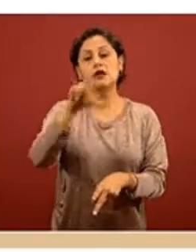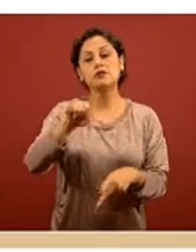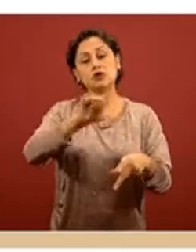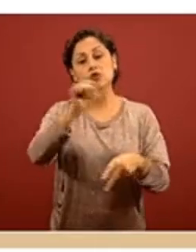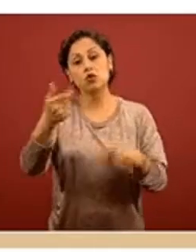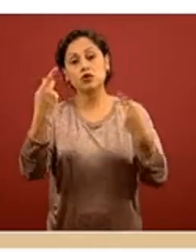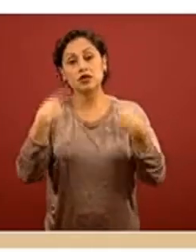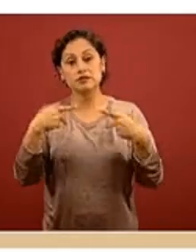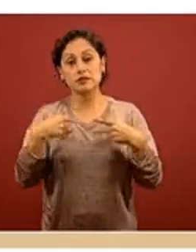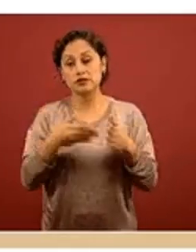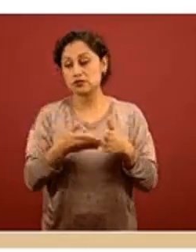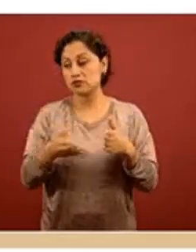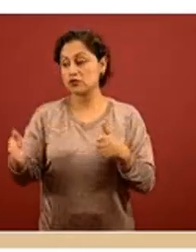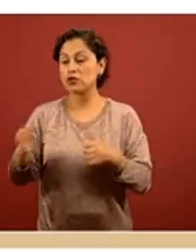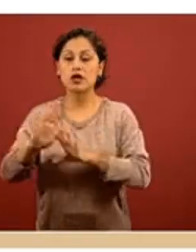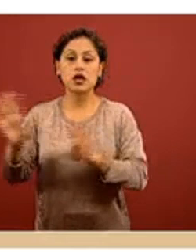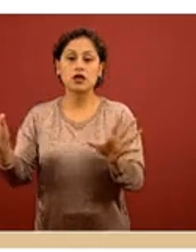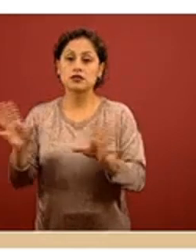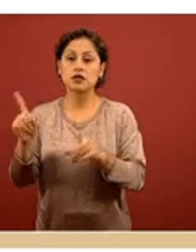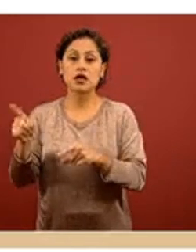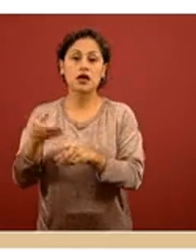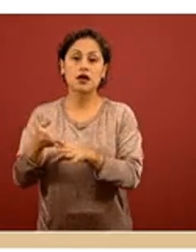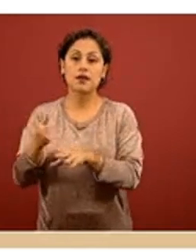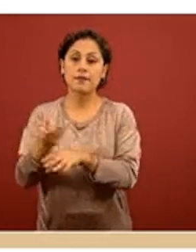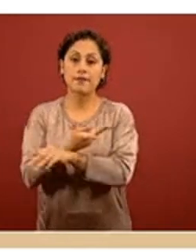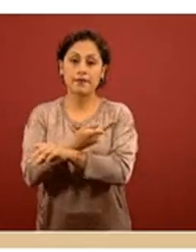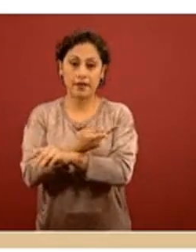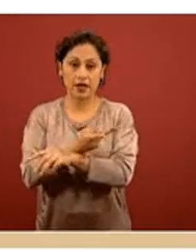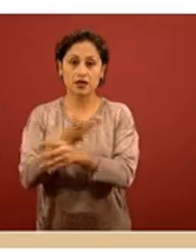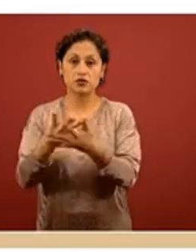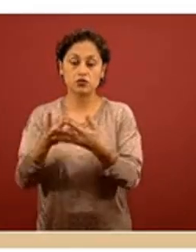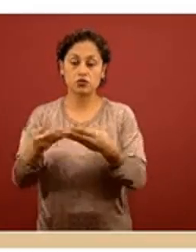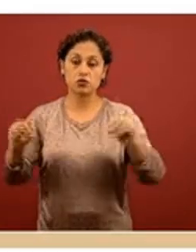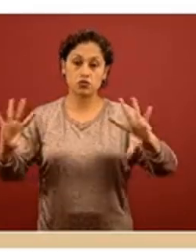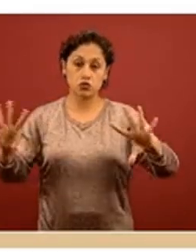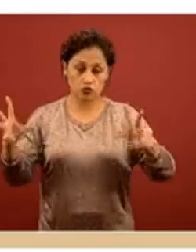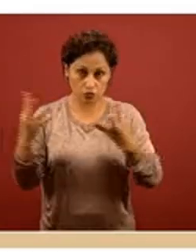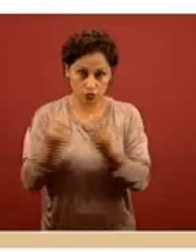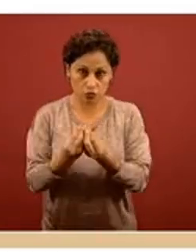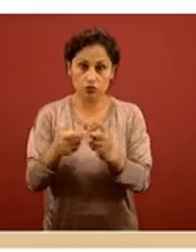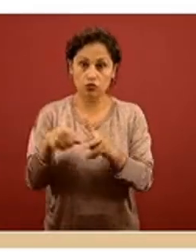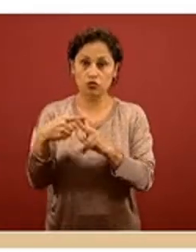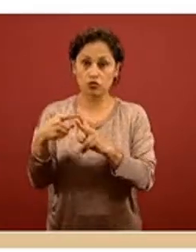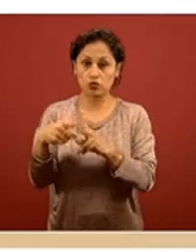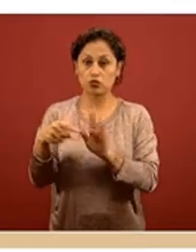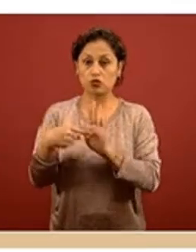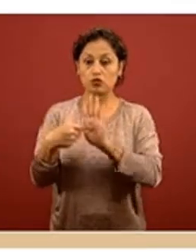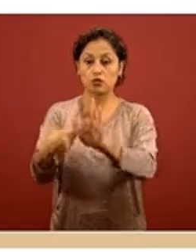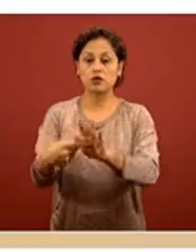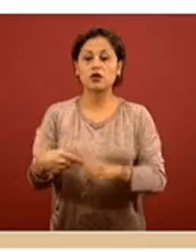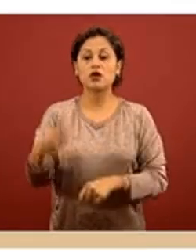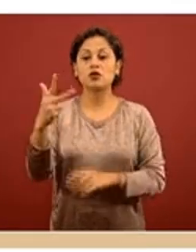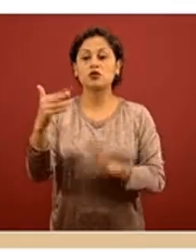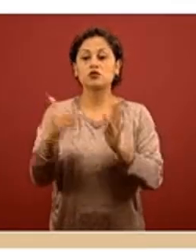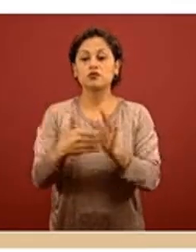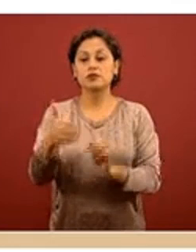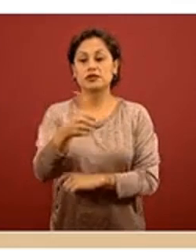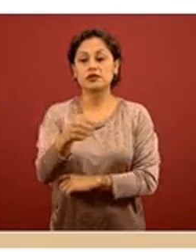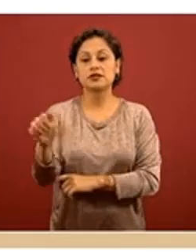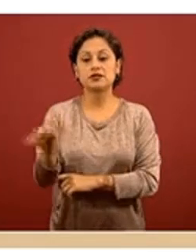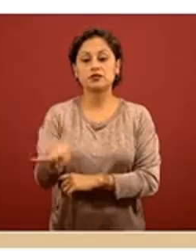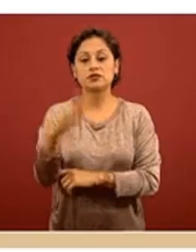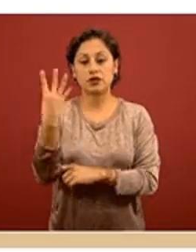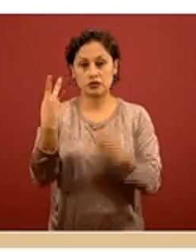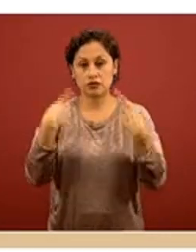parte, digamos, de la historia de la epidemia, de un acumulado que se está llevando a cabo. 8.614 casos que todavía